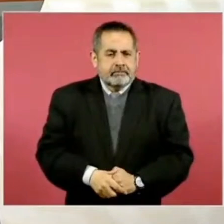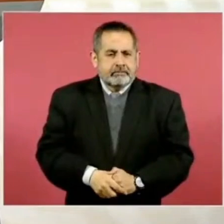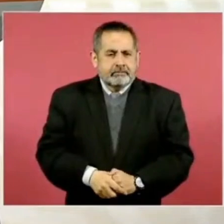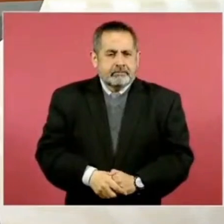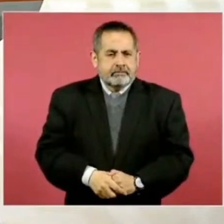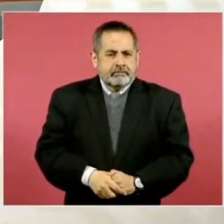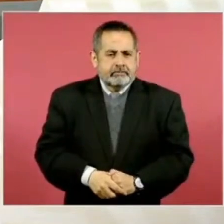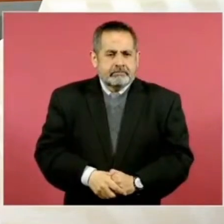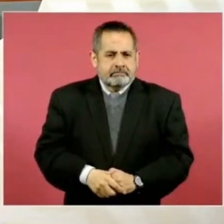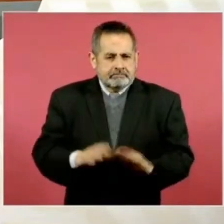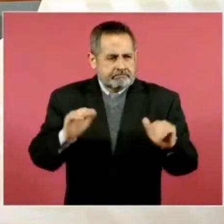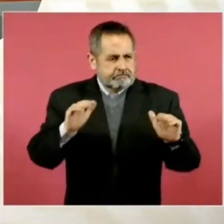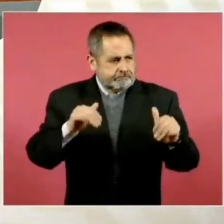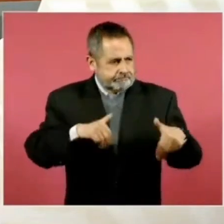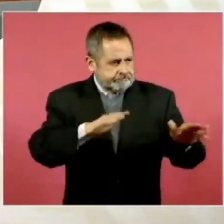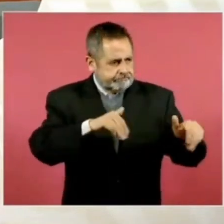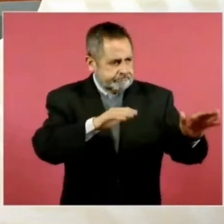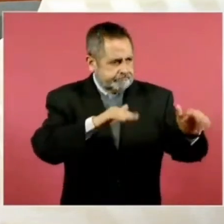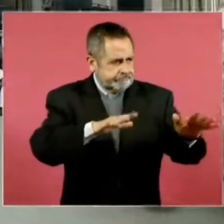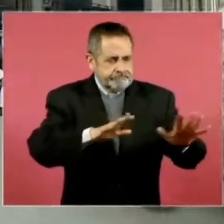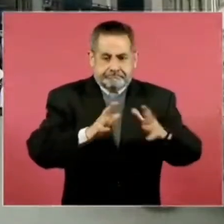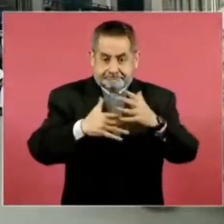Que les vaya bien.